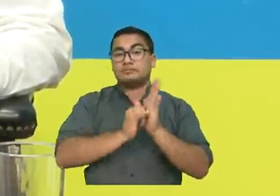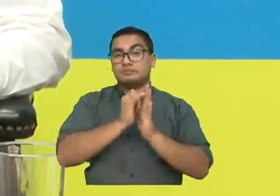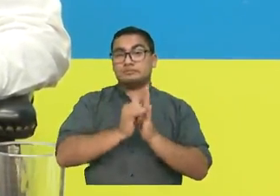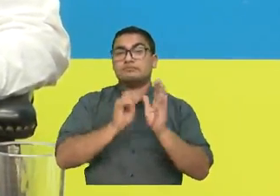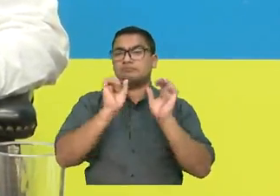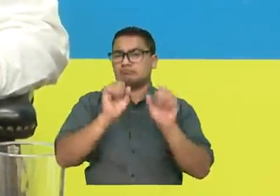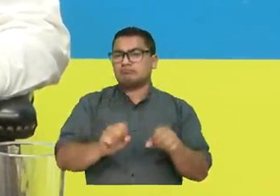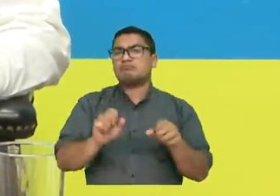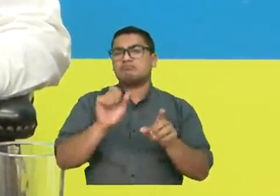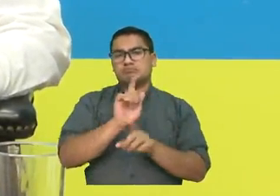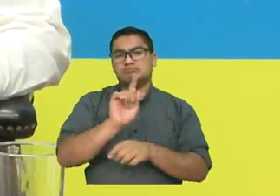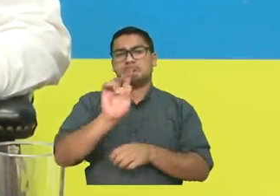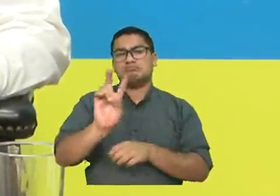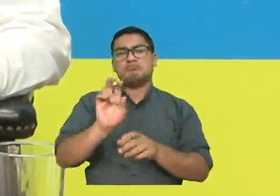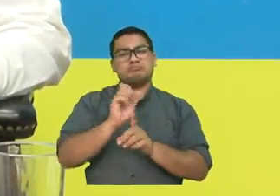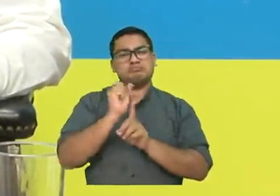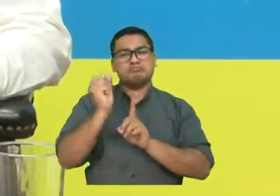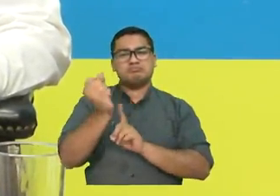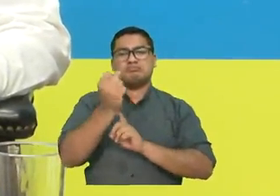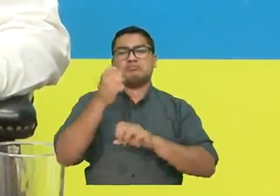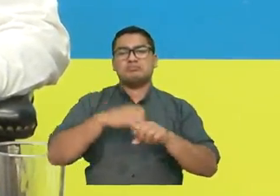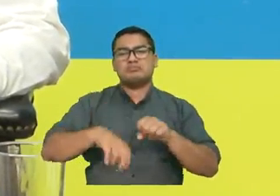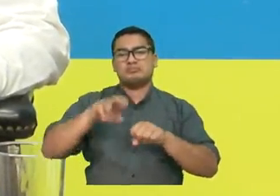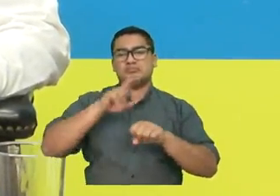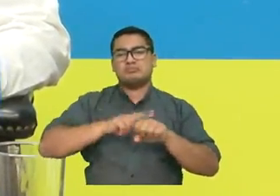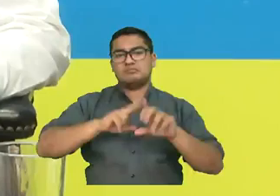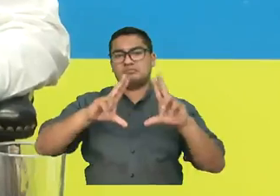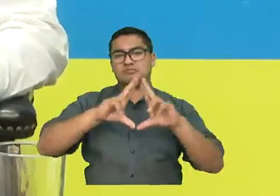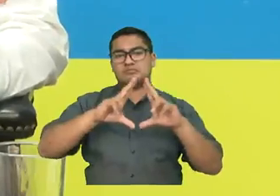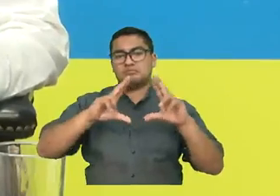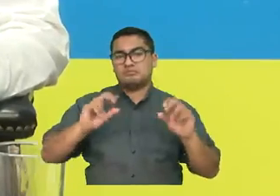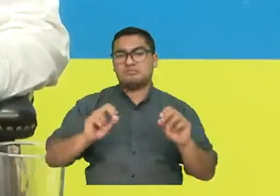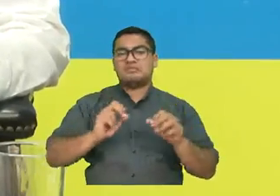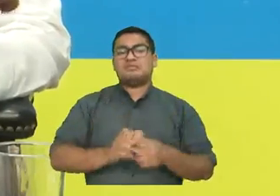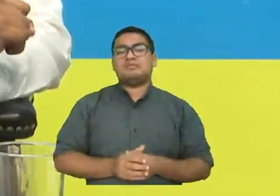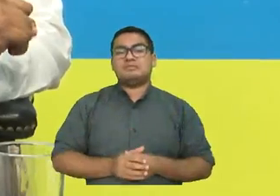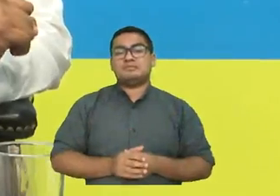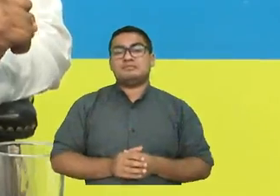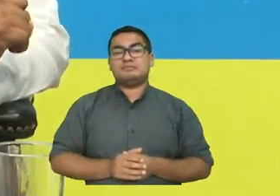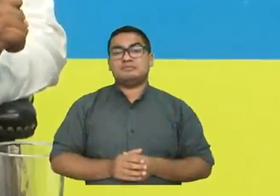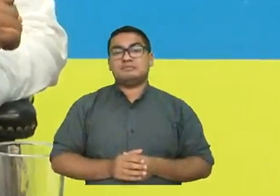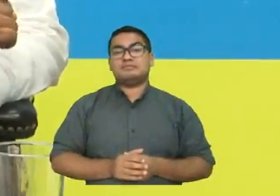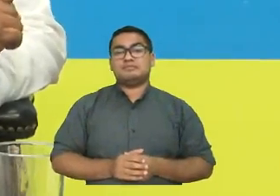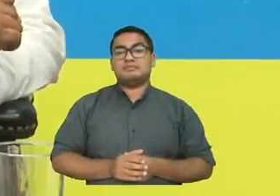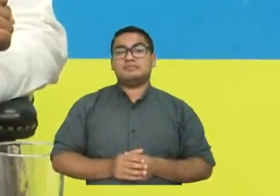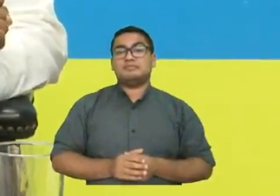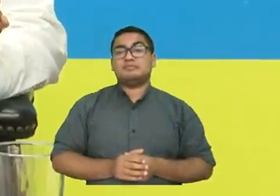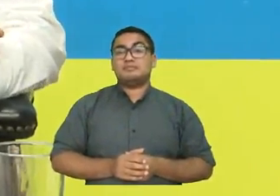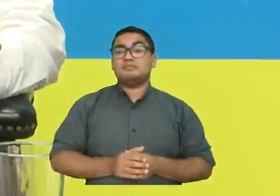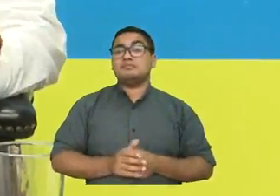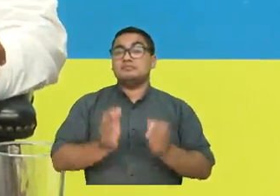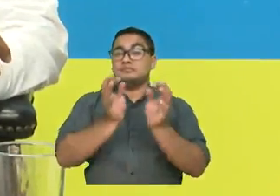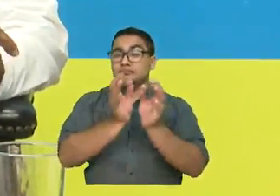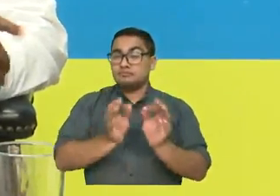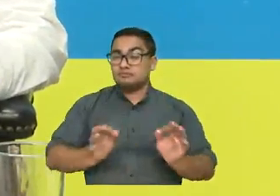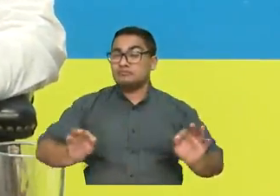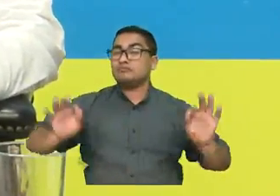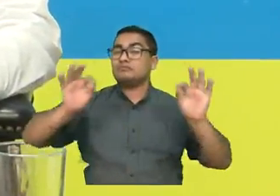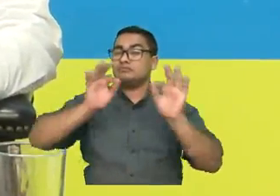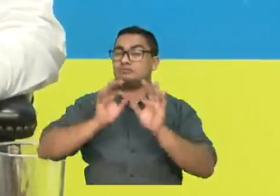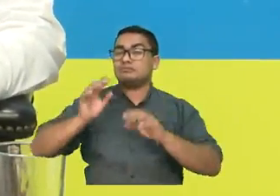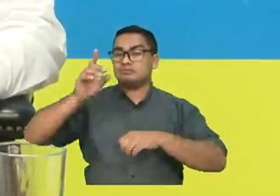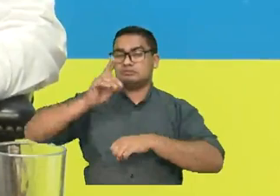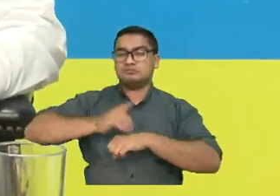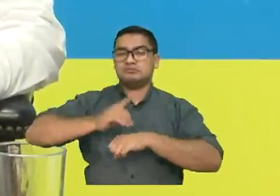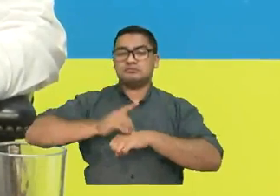esta plataforma digital aparecemos como Asamblea TVNIC. Doctor, algo muy importante. Yo recuerdo que yo